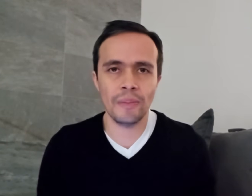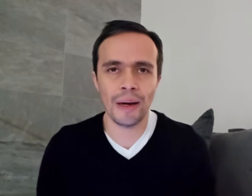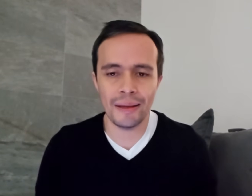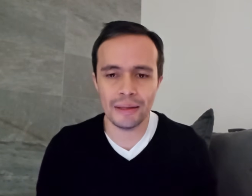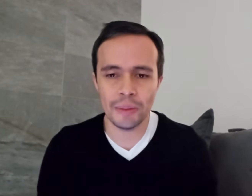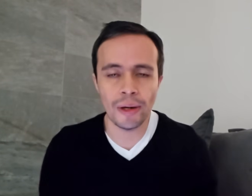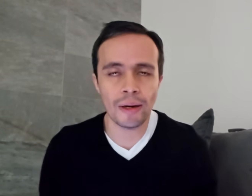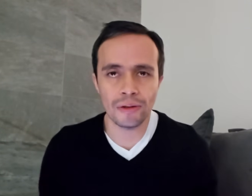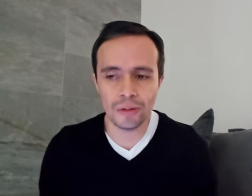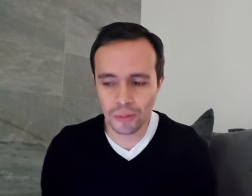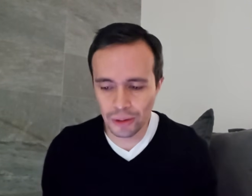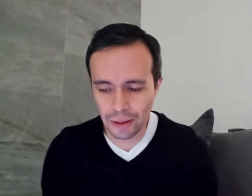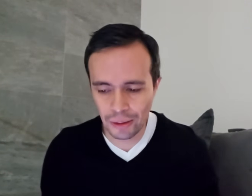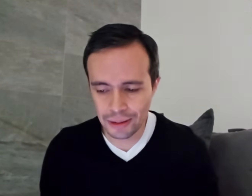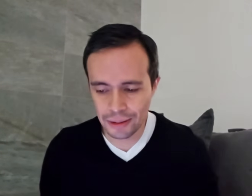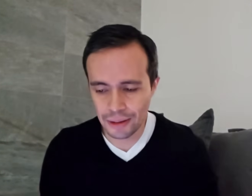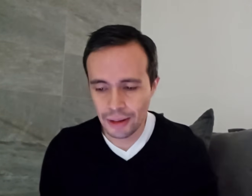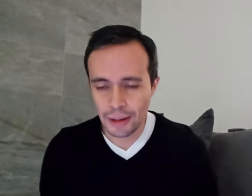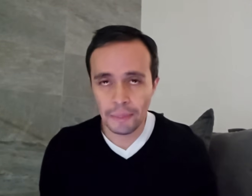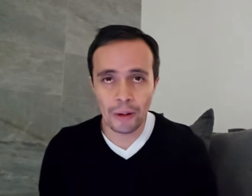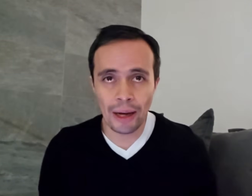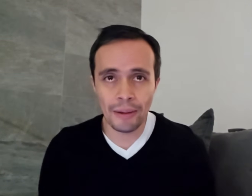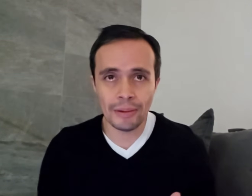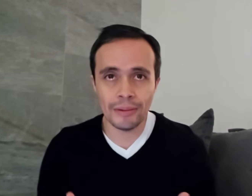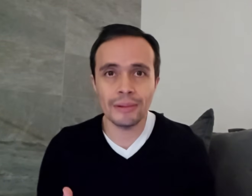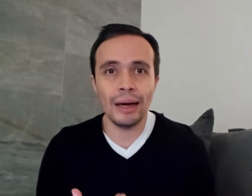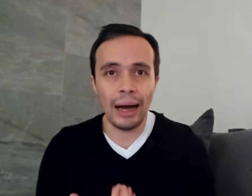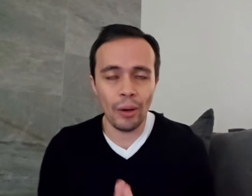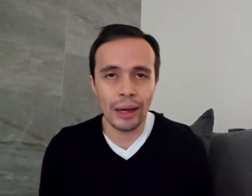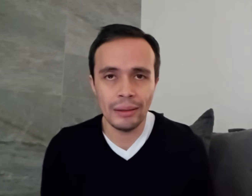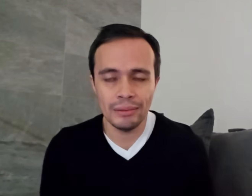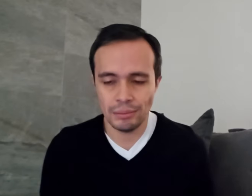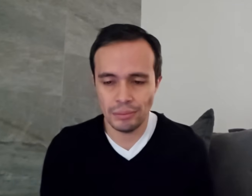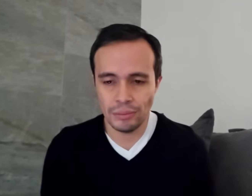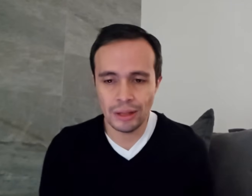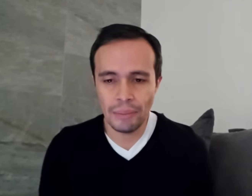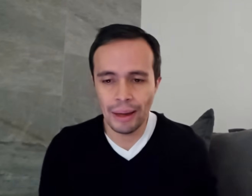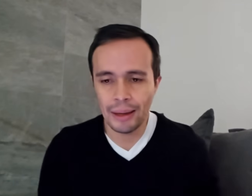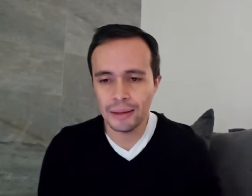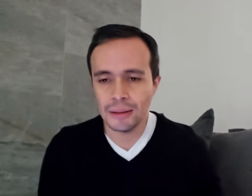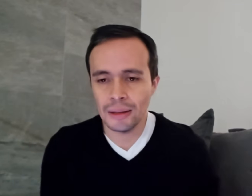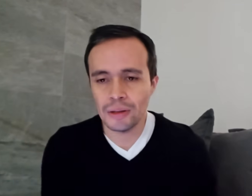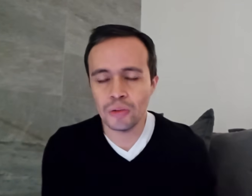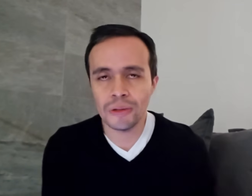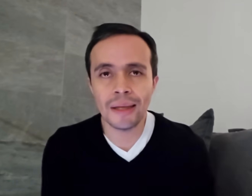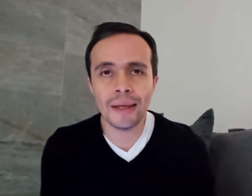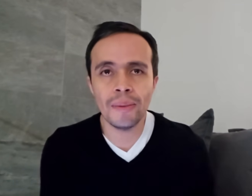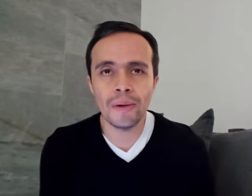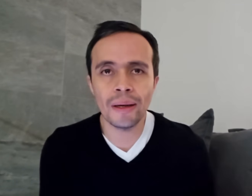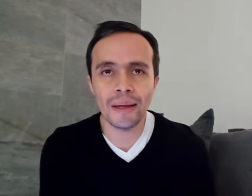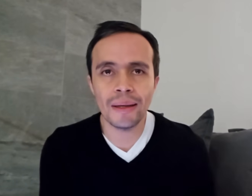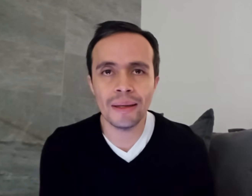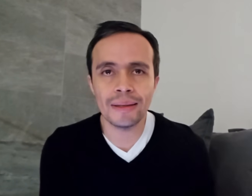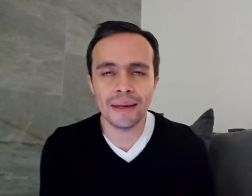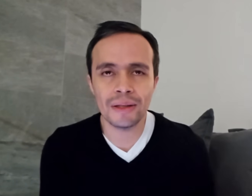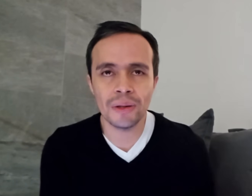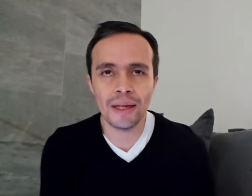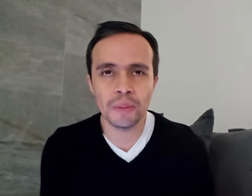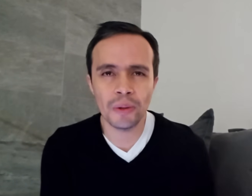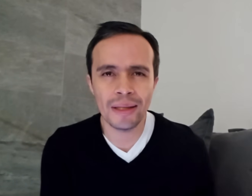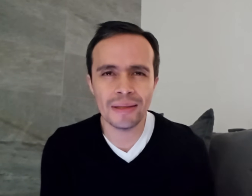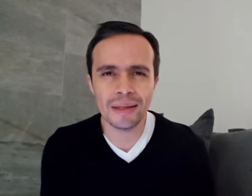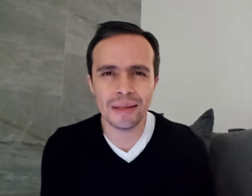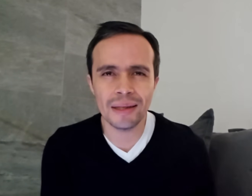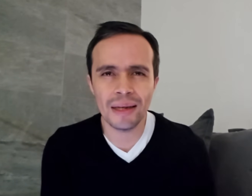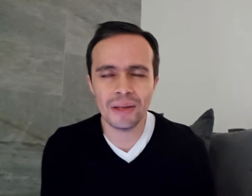están haciendo para disminuir el consumo de drogas. Pero hay ahora un tema sustantivo que está en relación